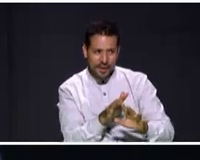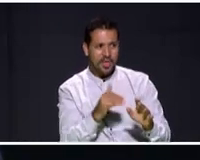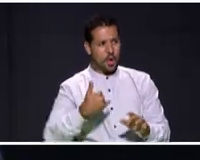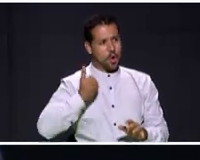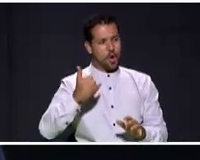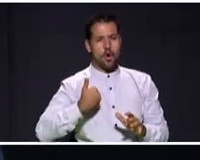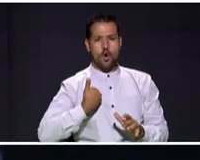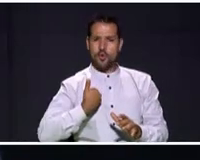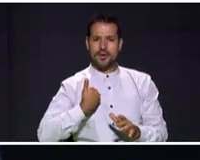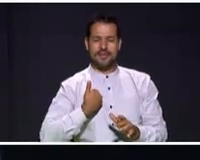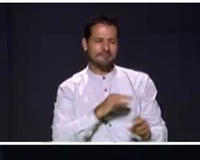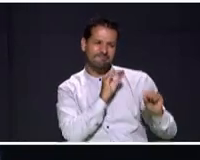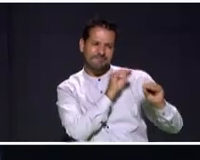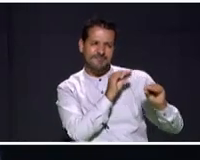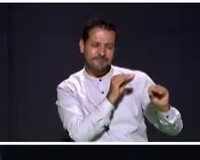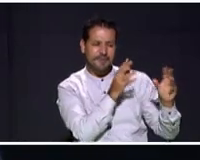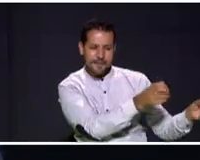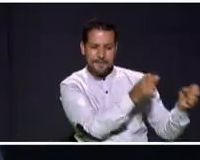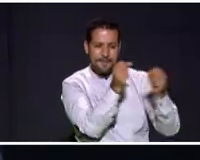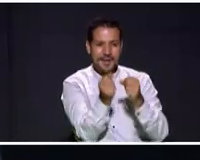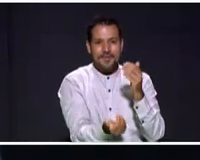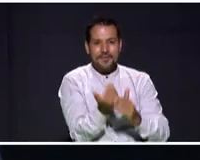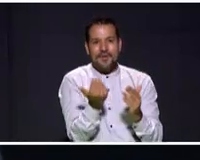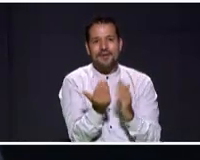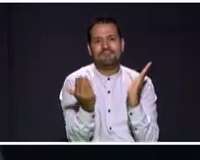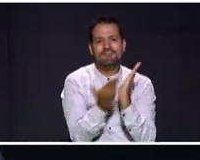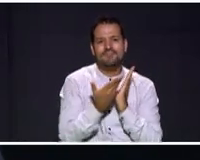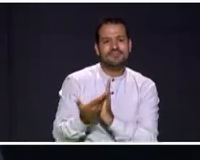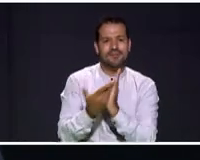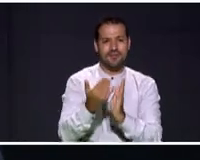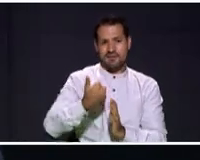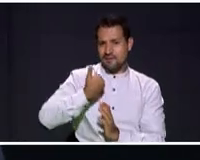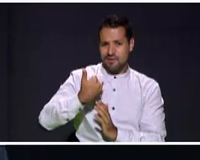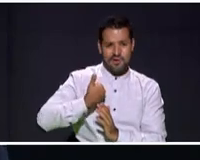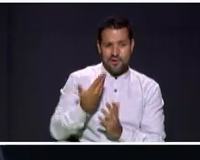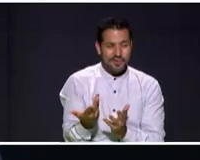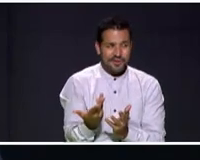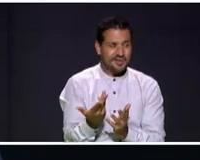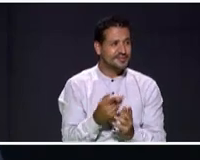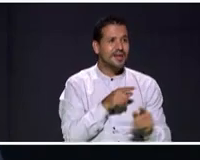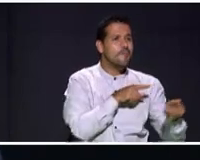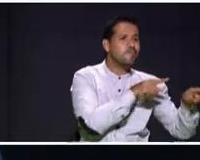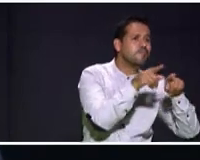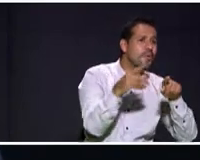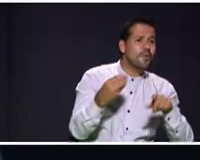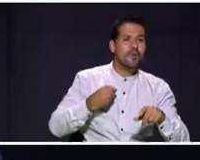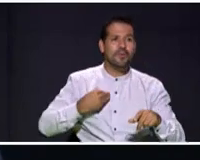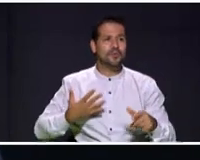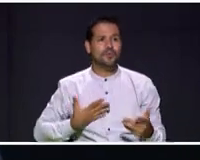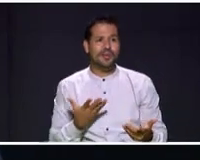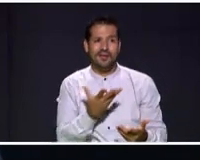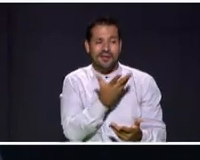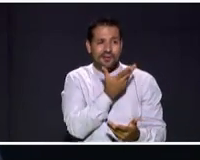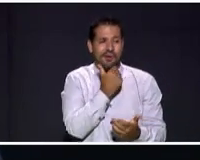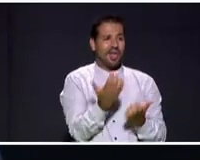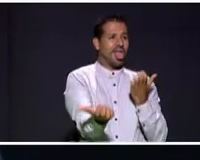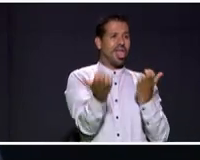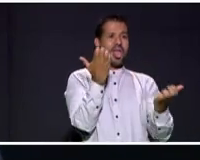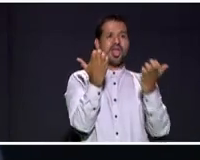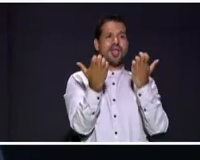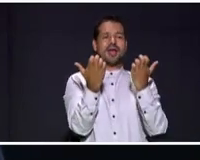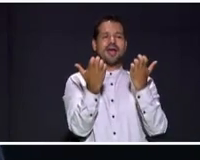en todas las regiones del departamento hay jóvenes que no tienen una alternativa diferente a hacer parte de un actor armado